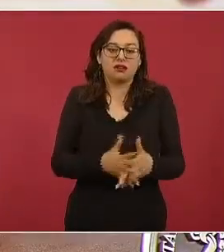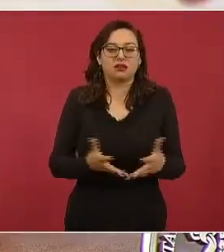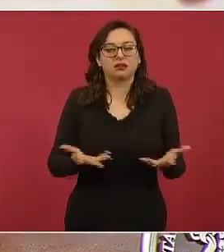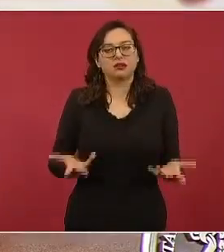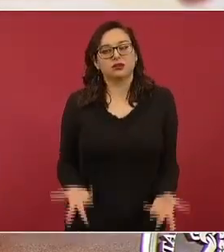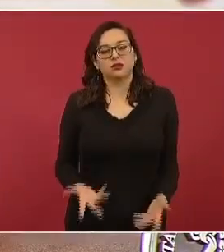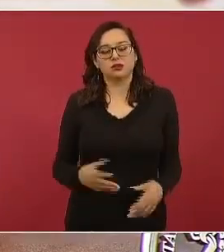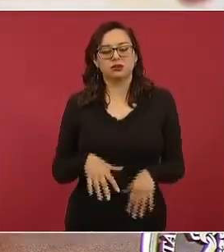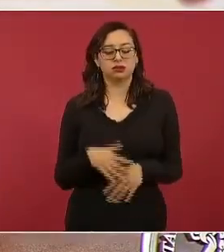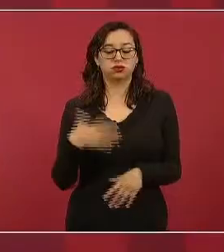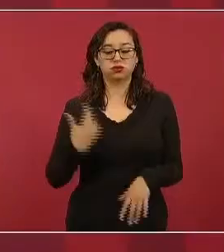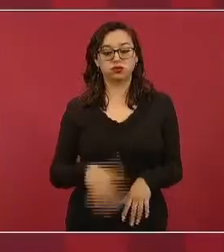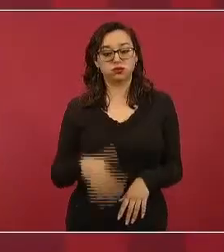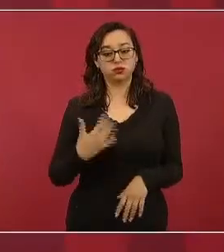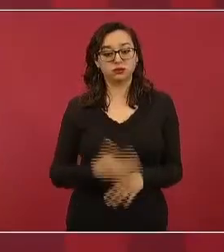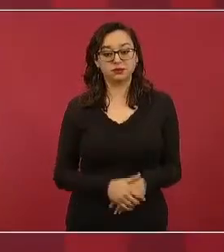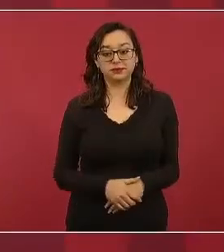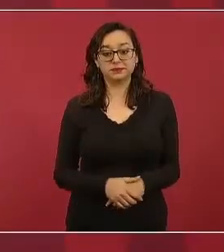Y lo bueno